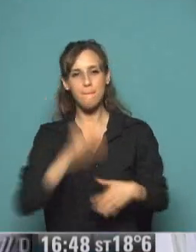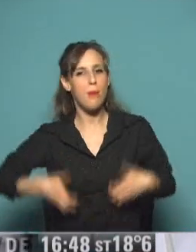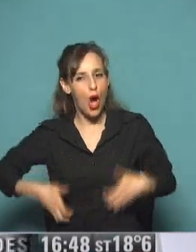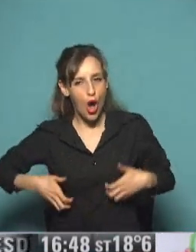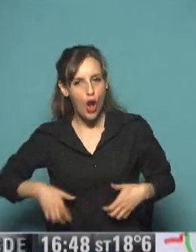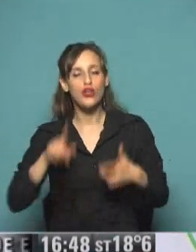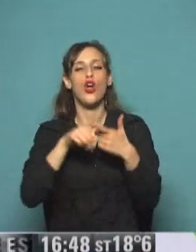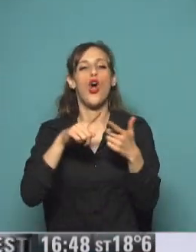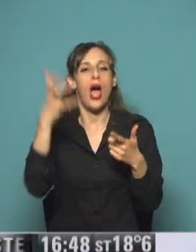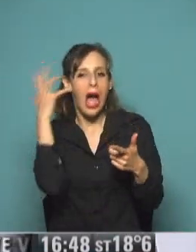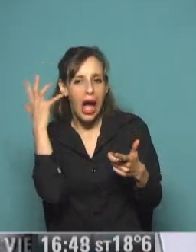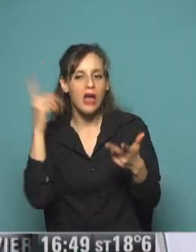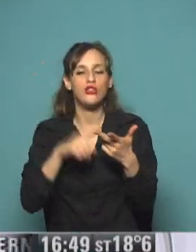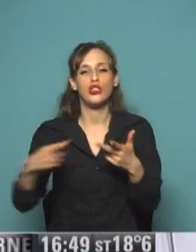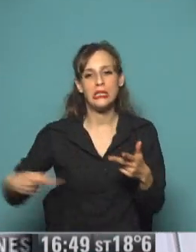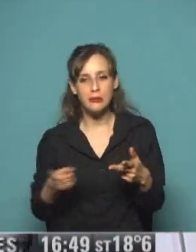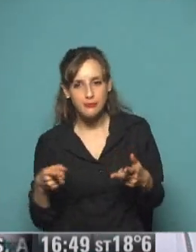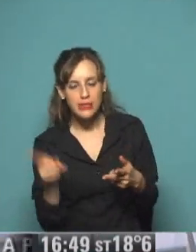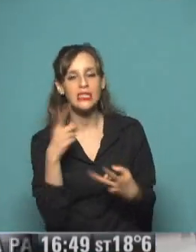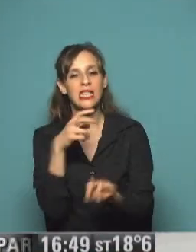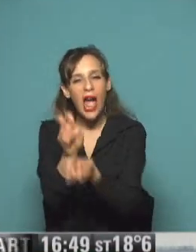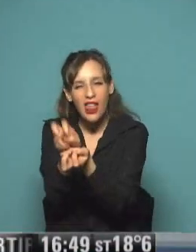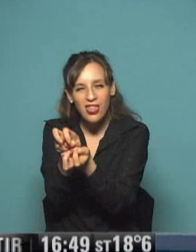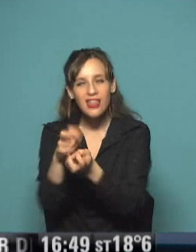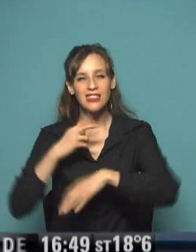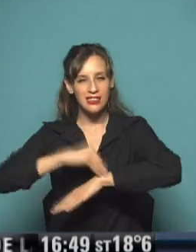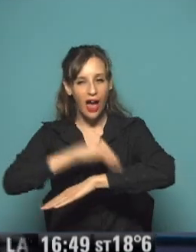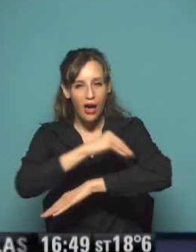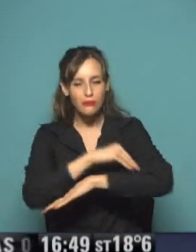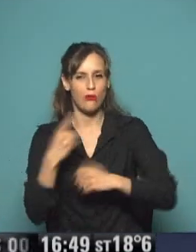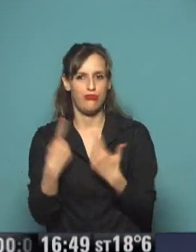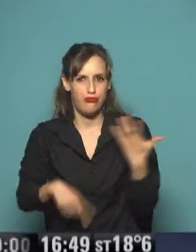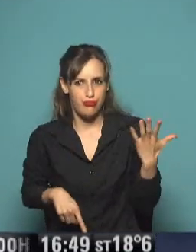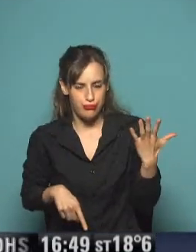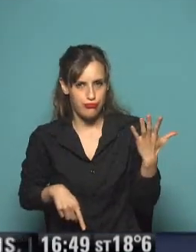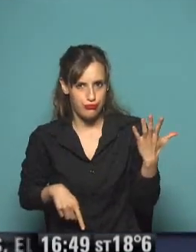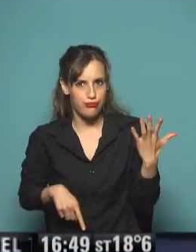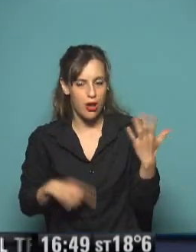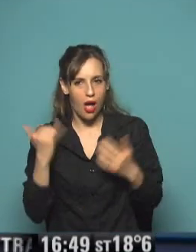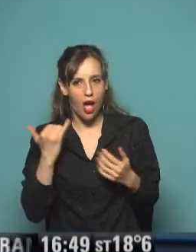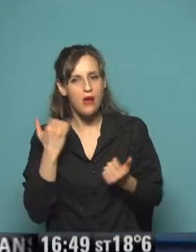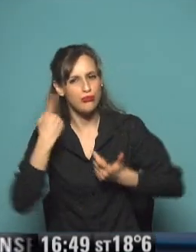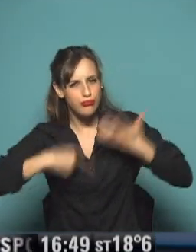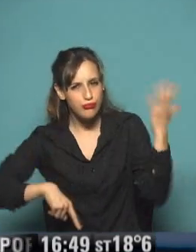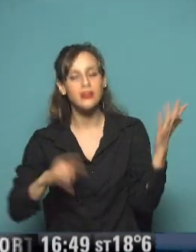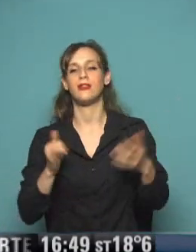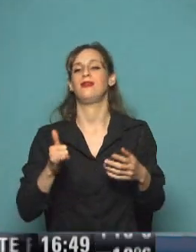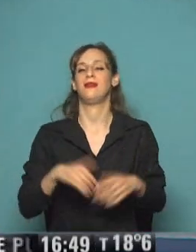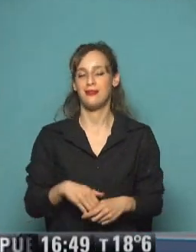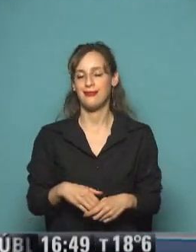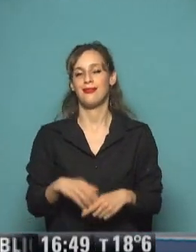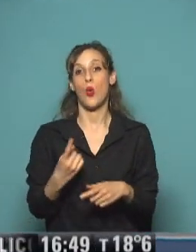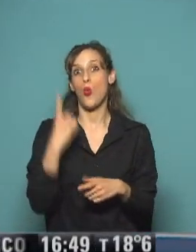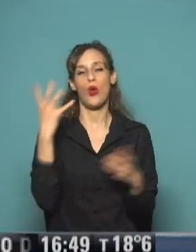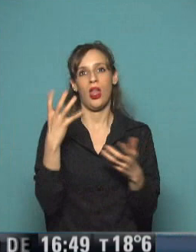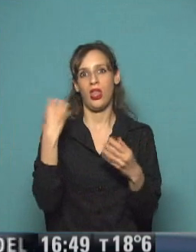tenemos gatos, serpiente, ardilla, sapo. Un poco de todo. Ahí había un ornitorrinco, pero bueno, no sé. Pero bueno, se